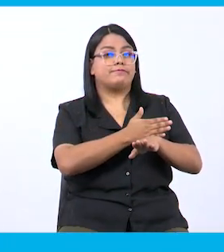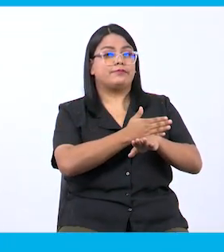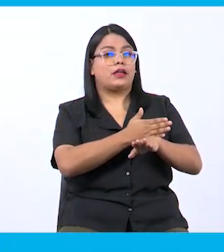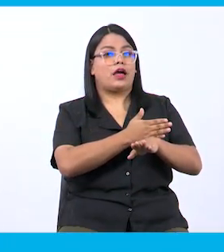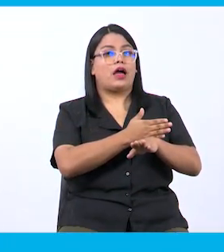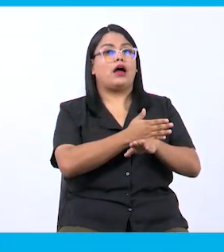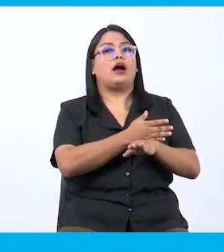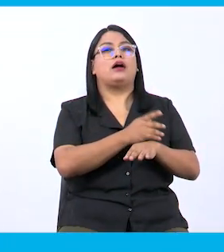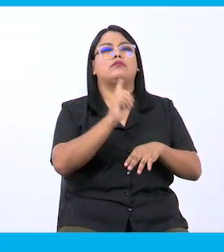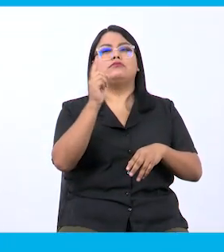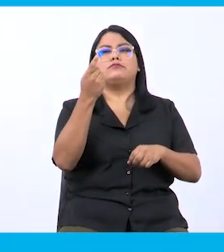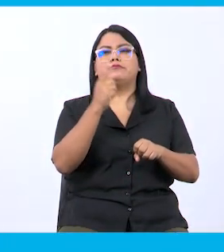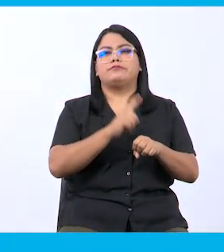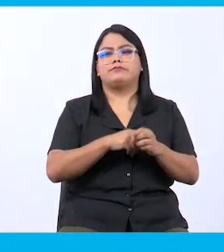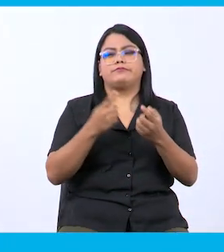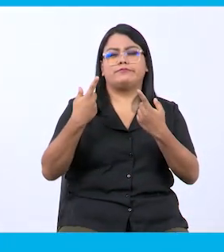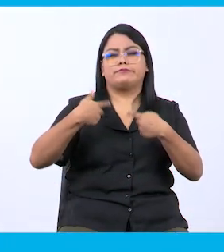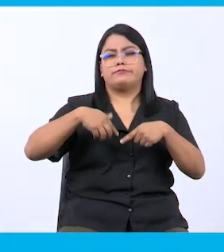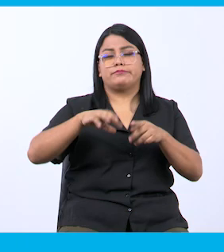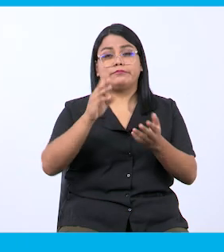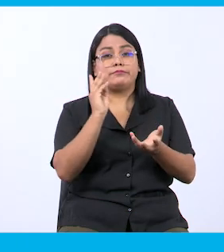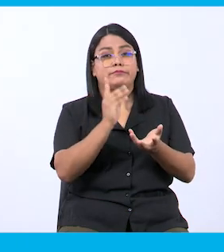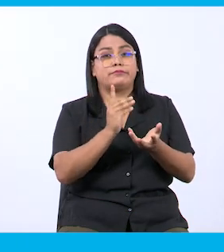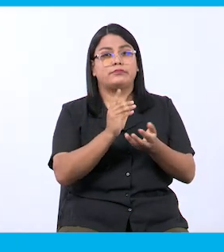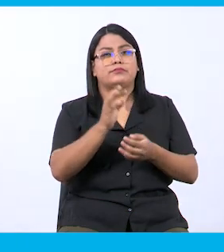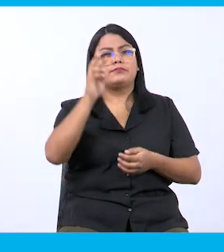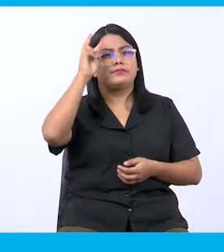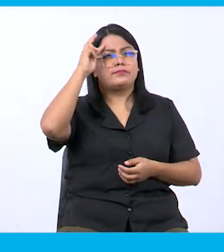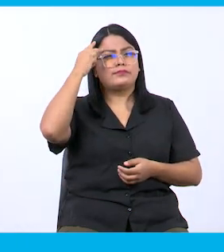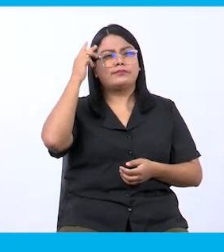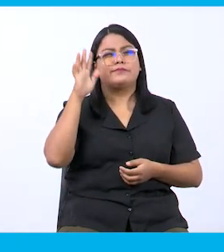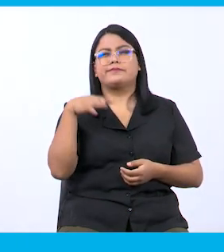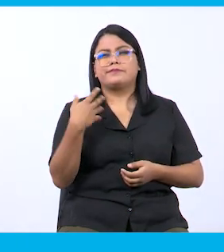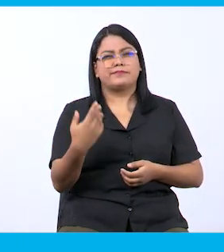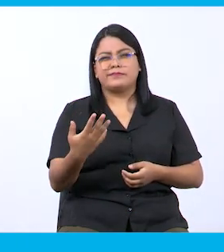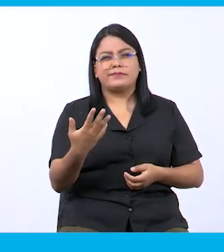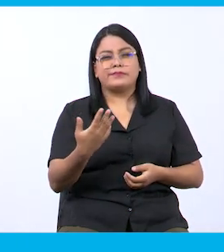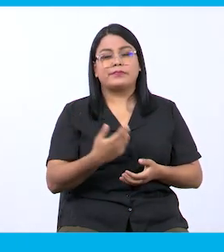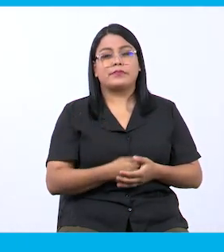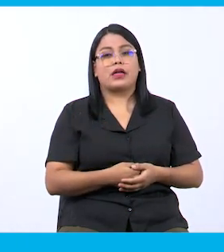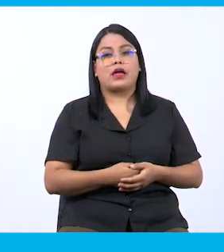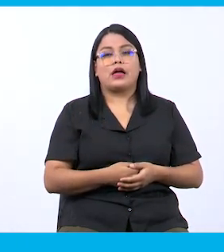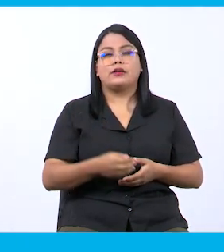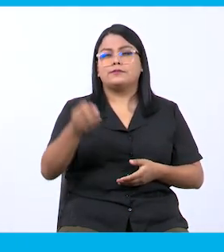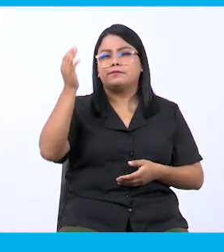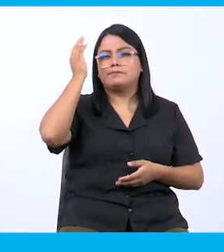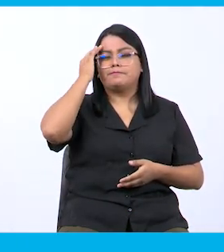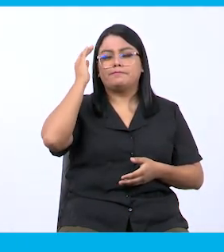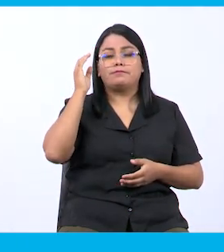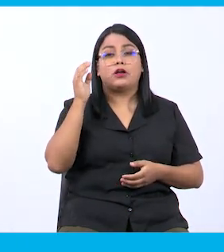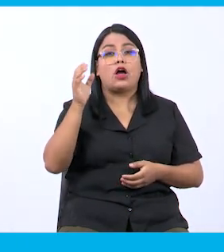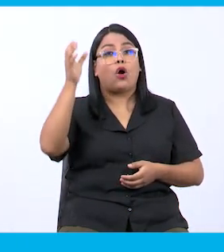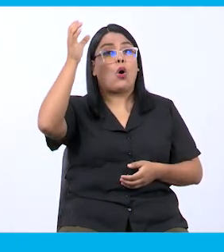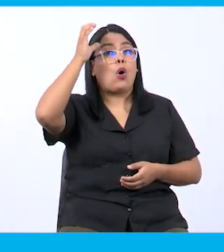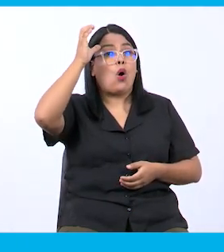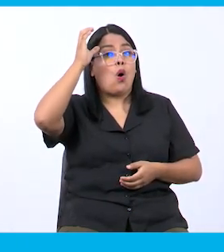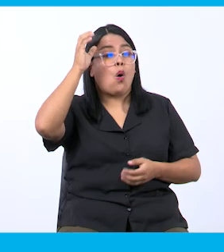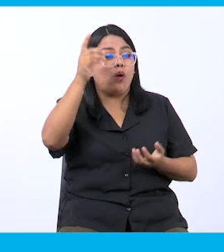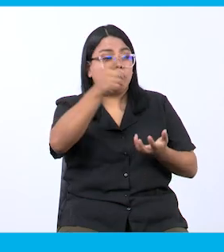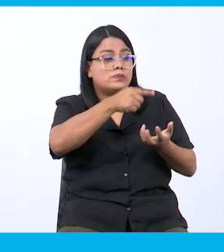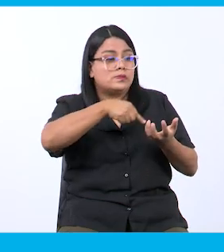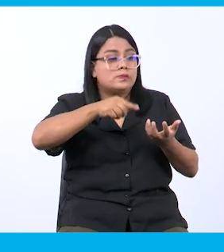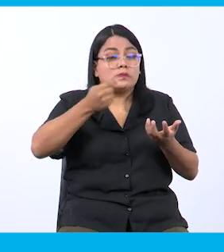Anticipación. Es el primer momento de la secuencia y consiste en explorar conocimientos previos